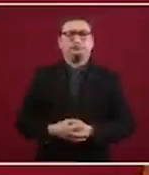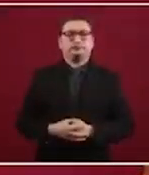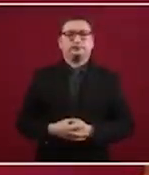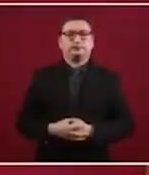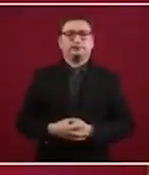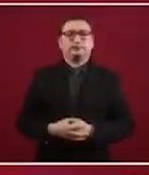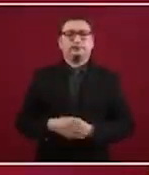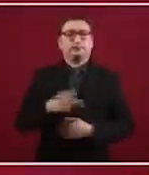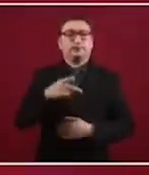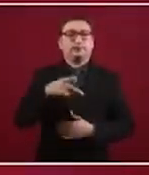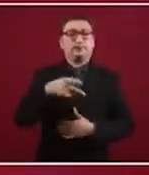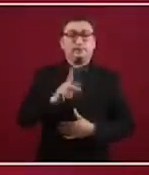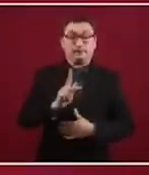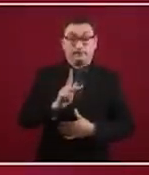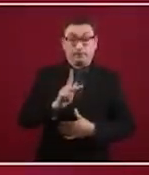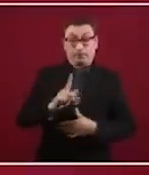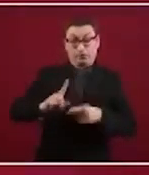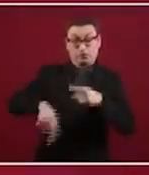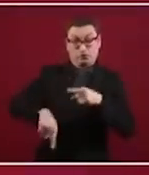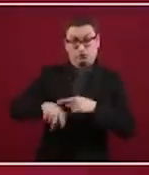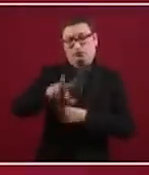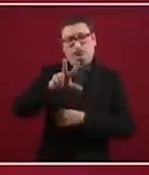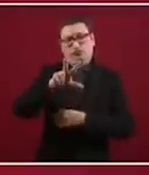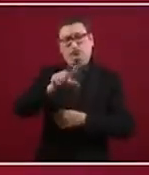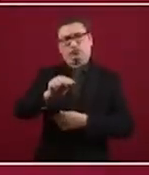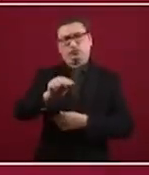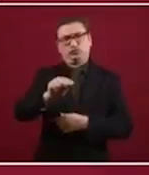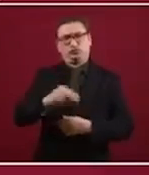pero no lo hacemos